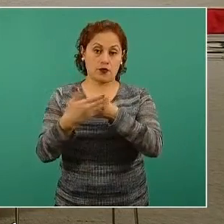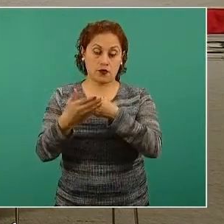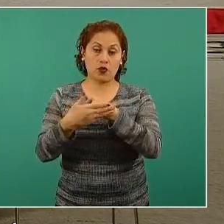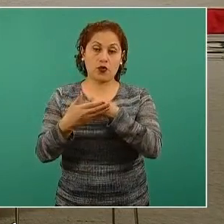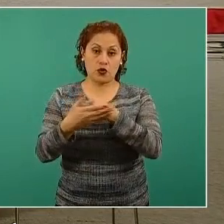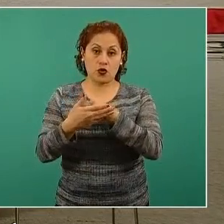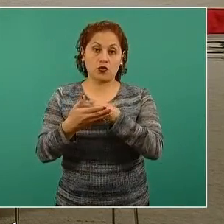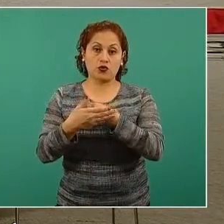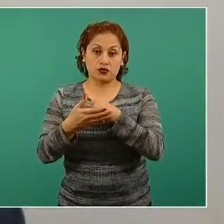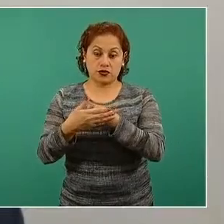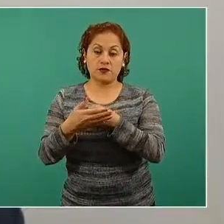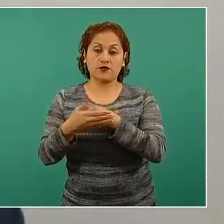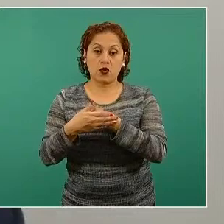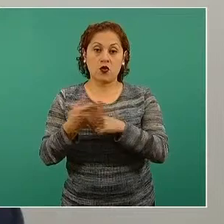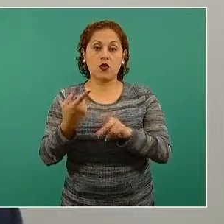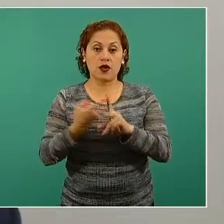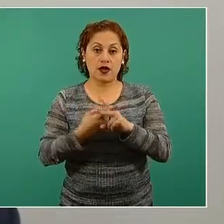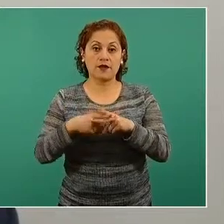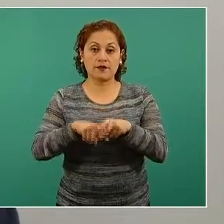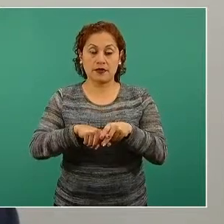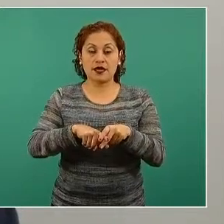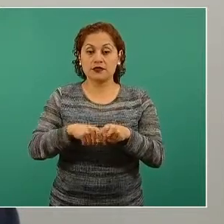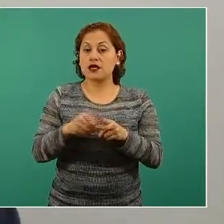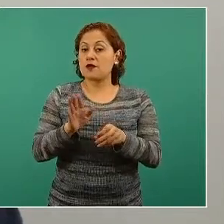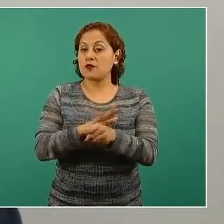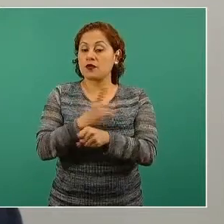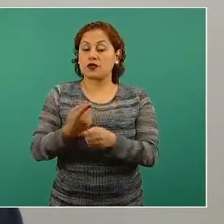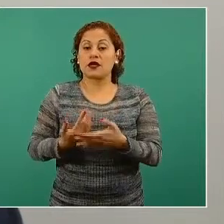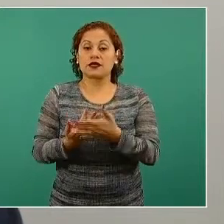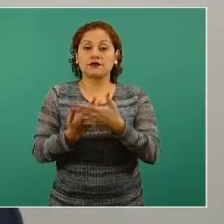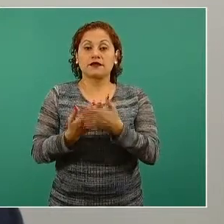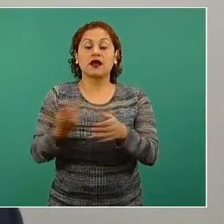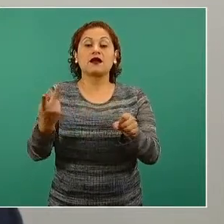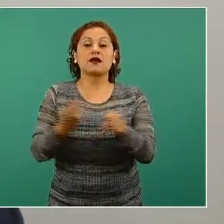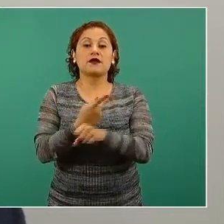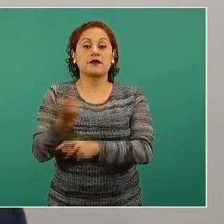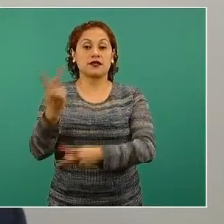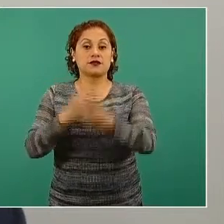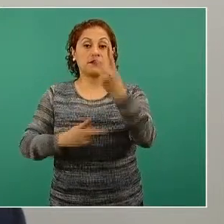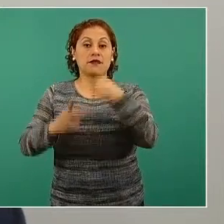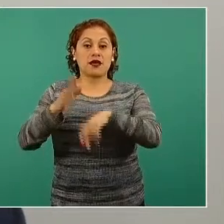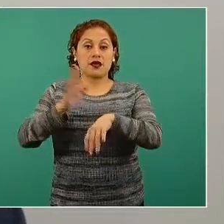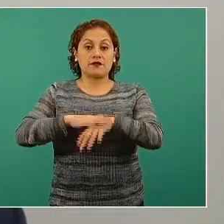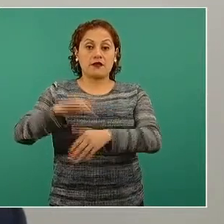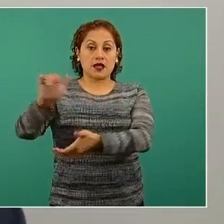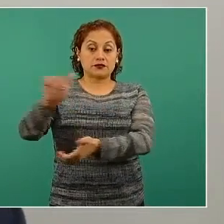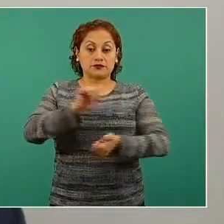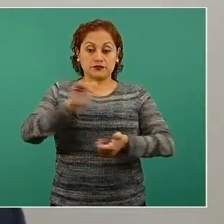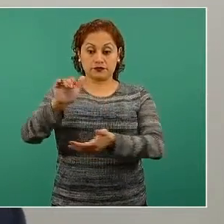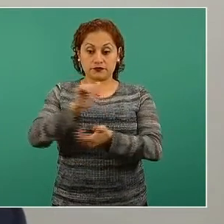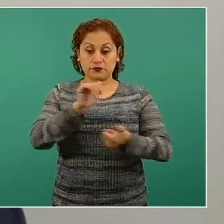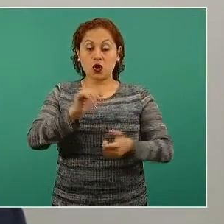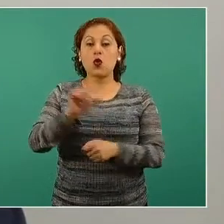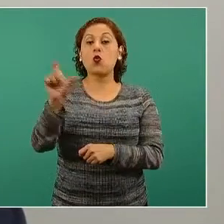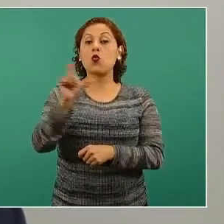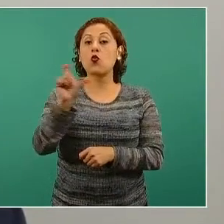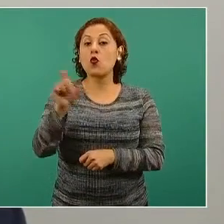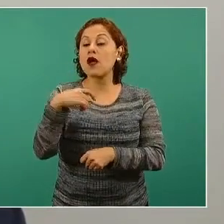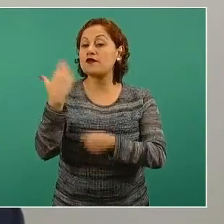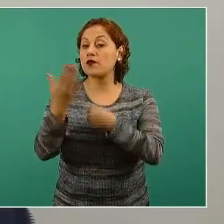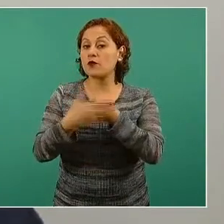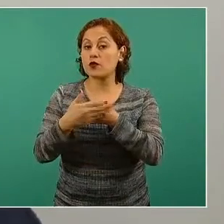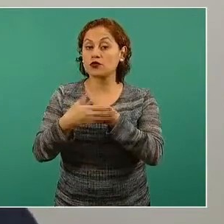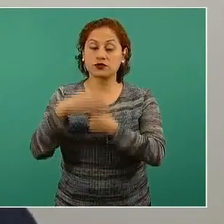tiempo posterior para poder tener cada vez más dosis, pero pondrán de seguro las primeras dosis en la primera semana de marzo, que sería ya